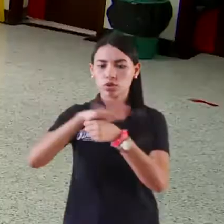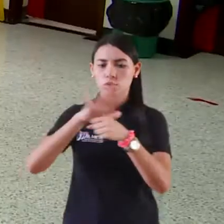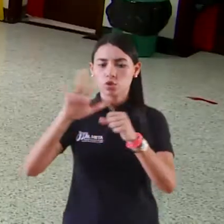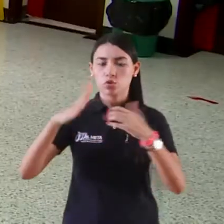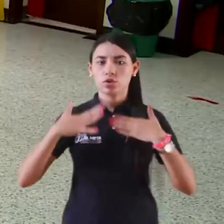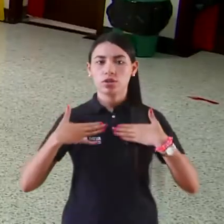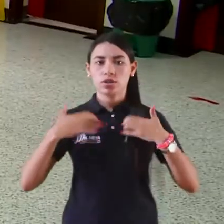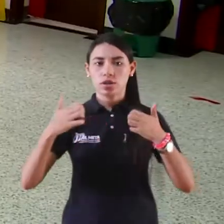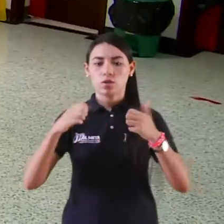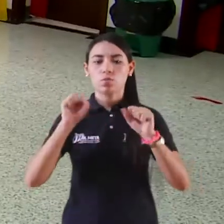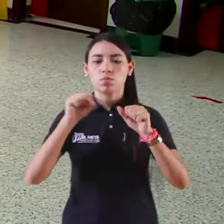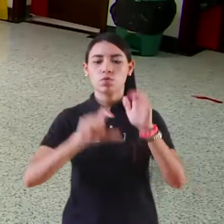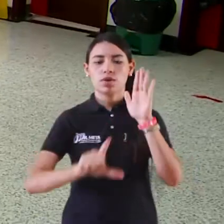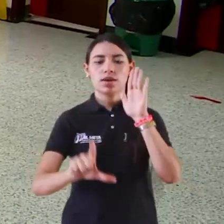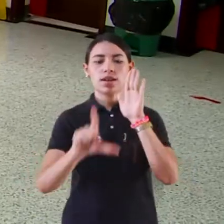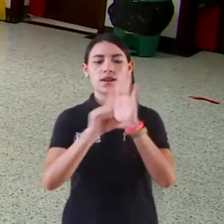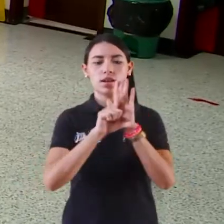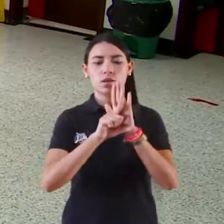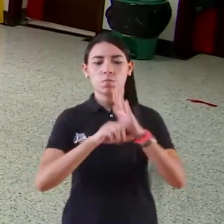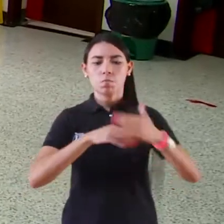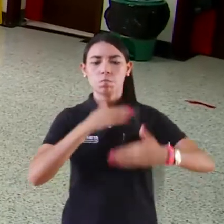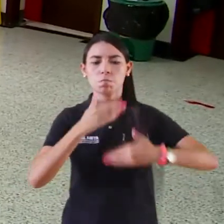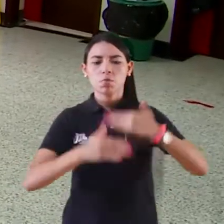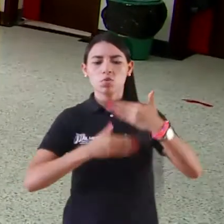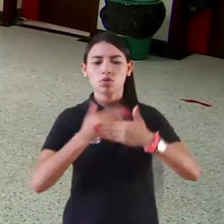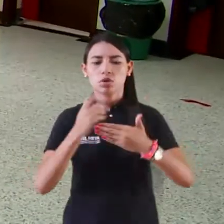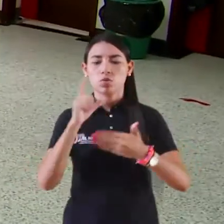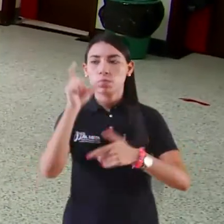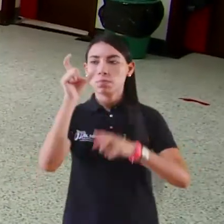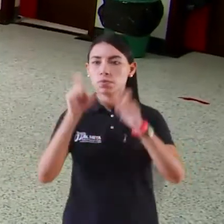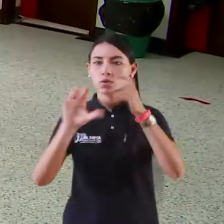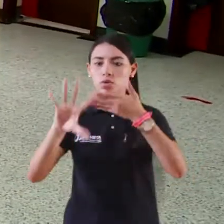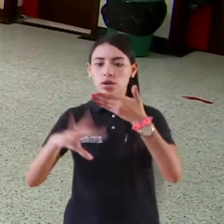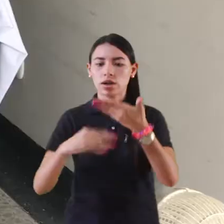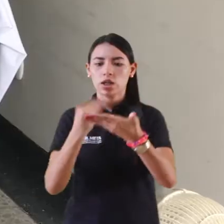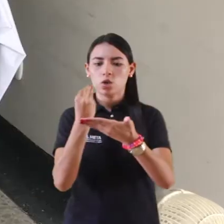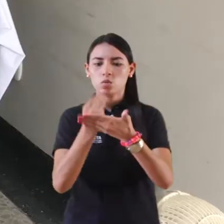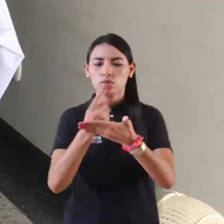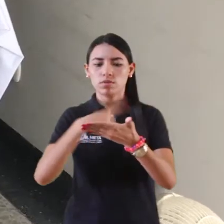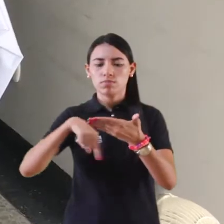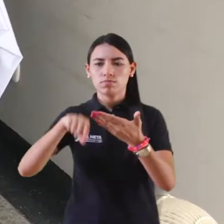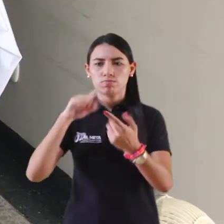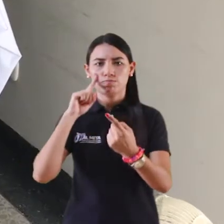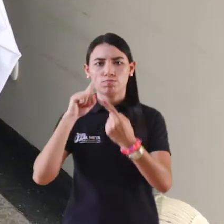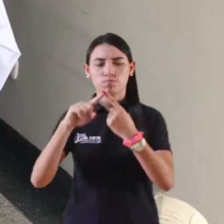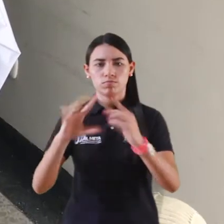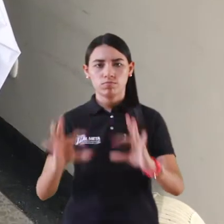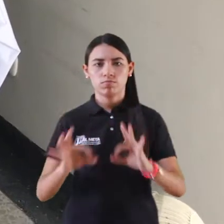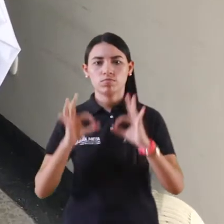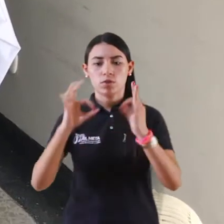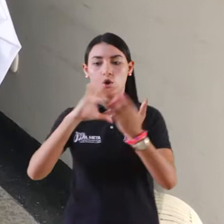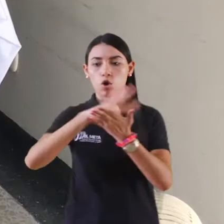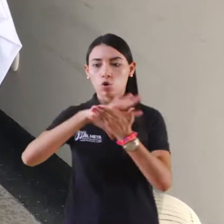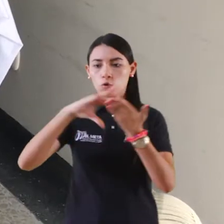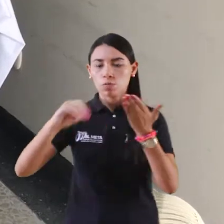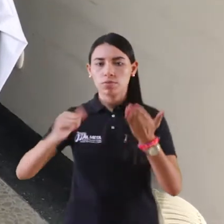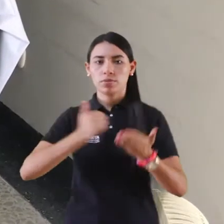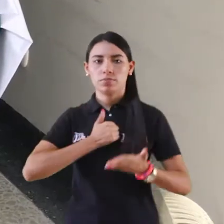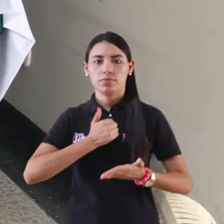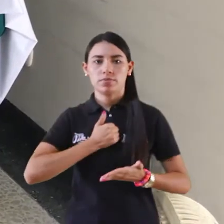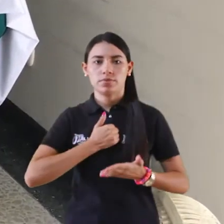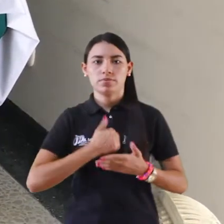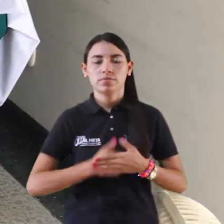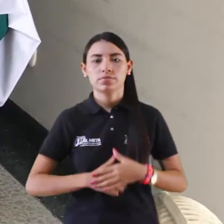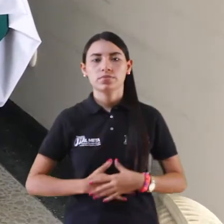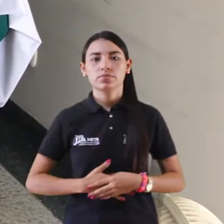paciente o en los casos previstos en la ley, y a poder consultar la totalidad de su historia clínica en forma gratuita y a